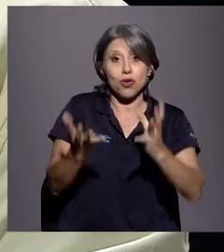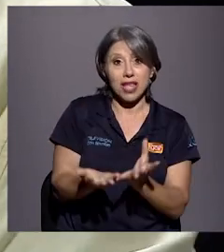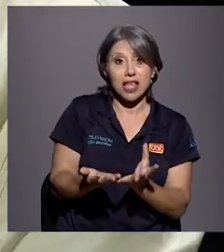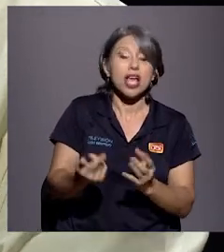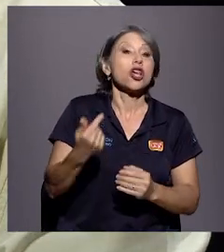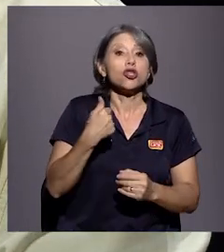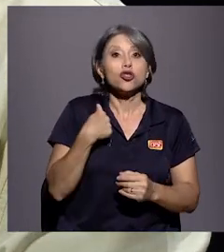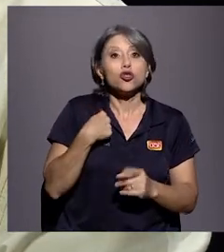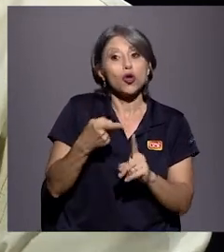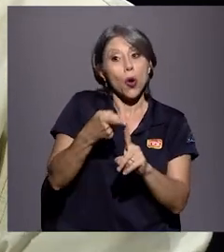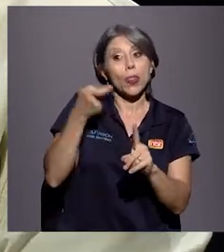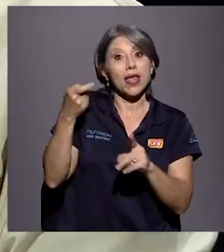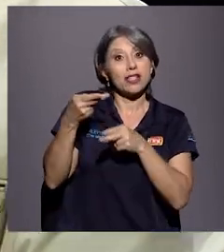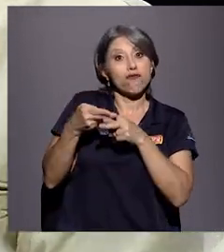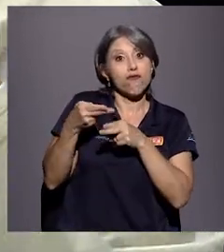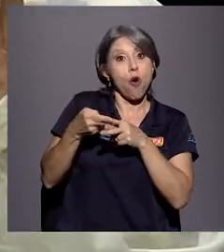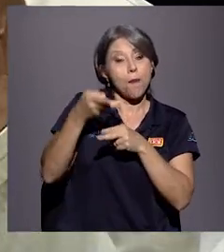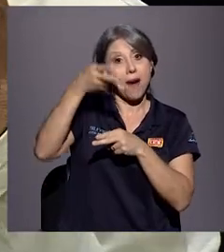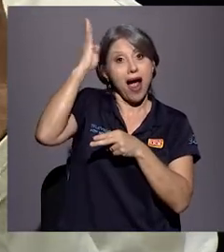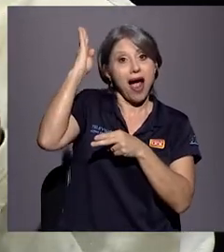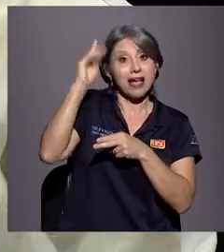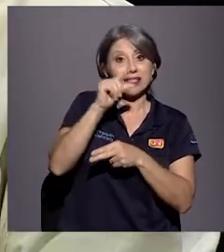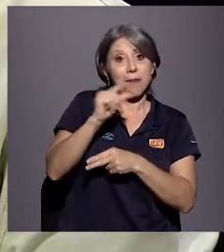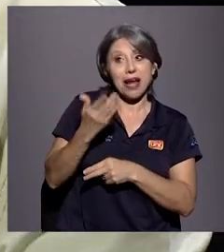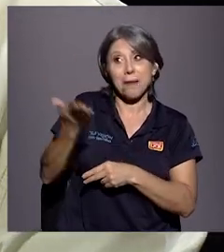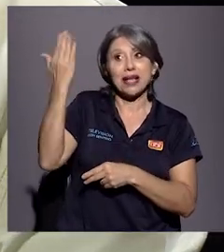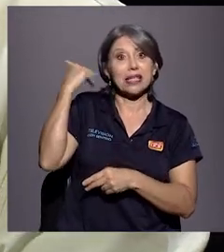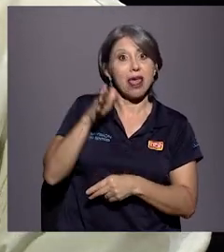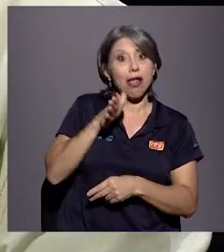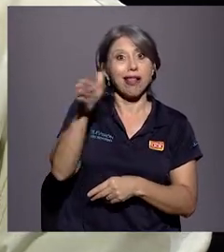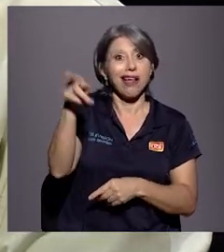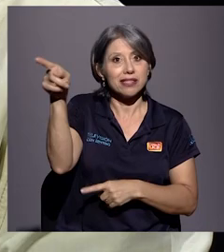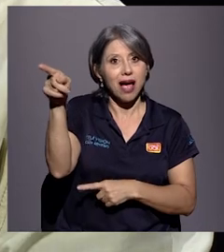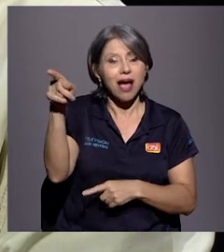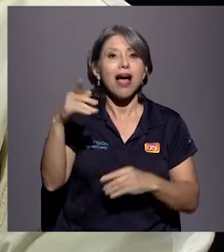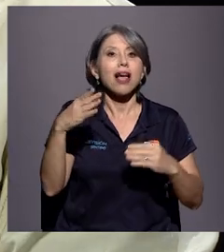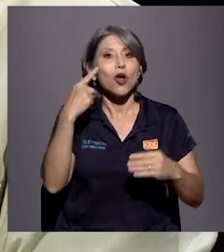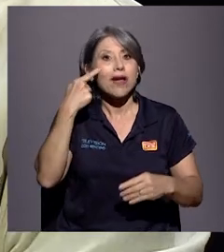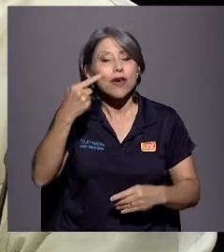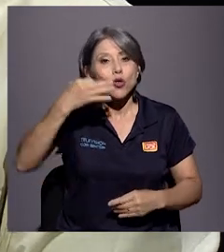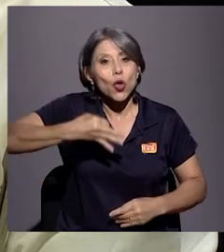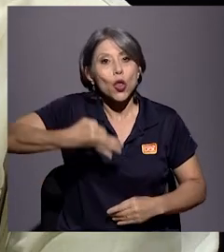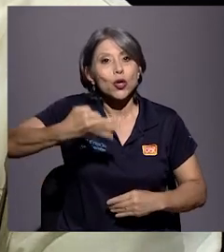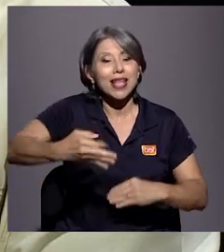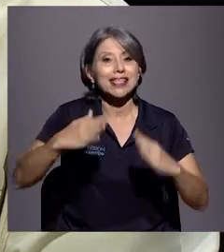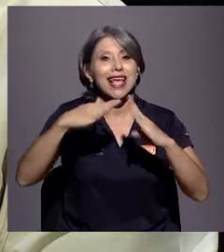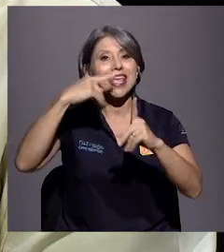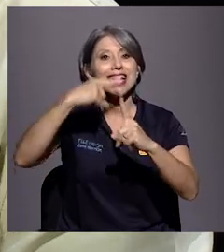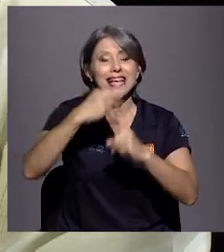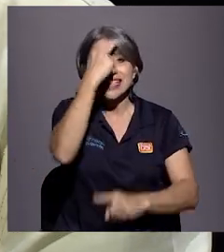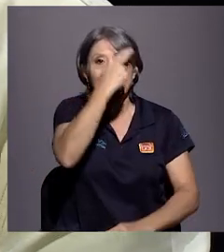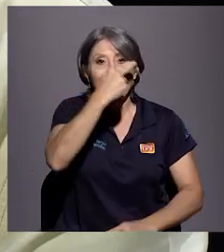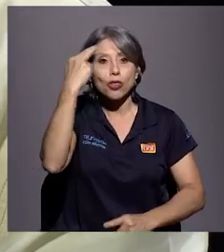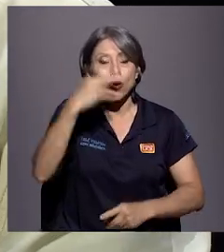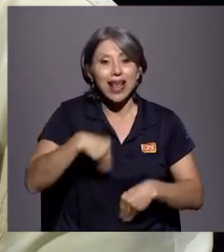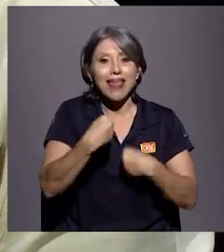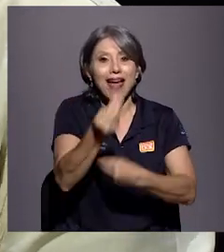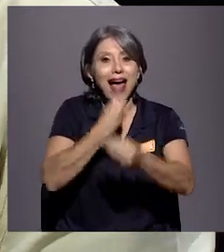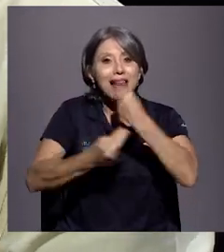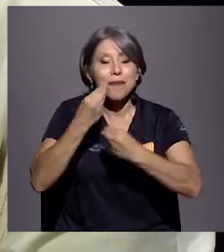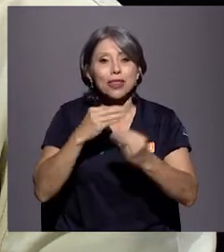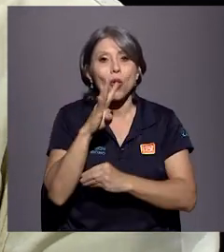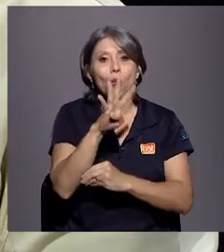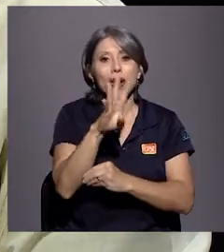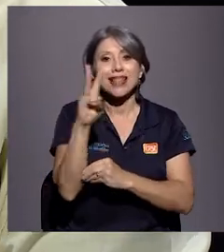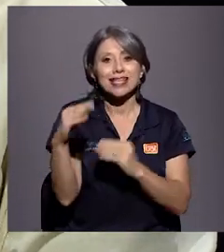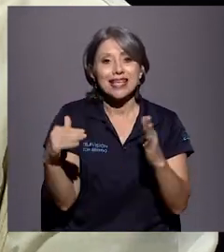semana pasada en Roma. Y lo que vi todos los días, la iglesia católica alimenta 46.000 familias